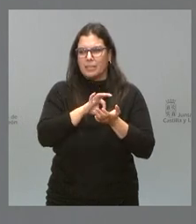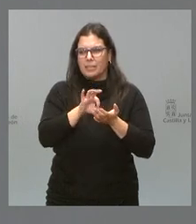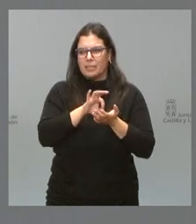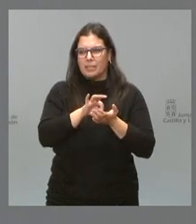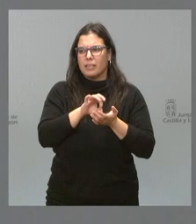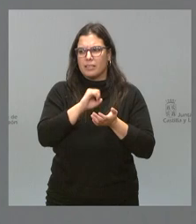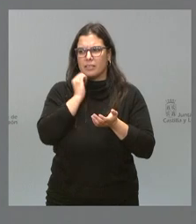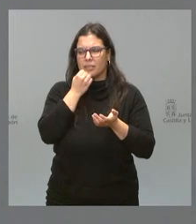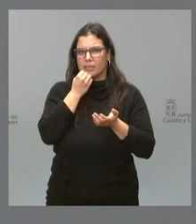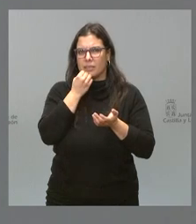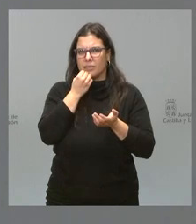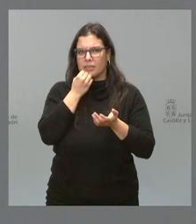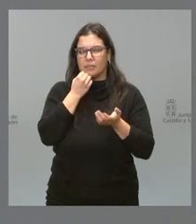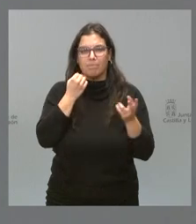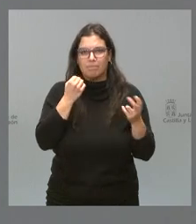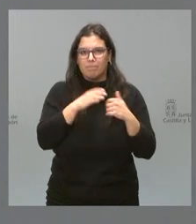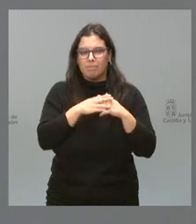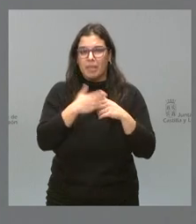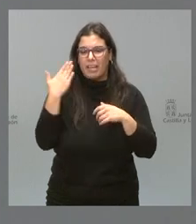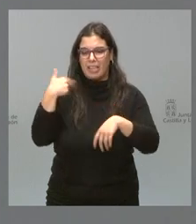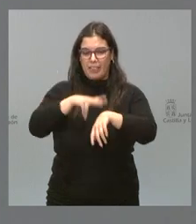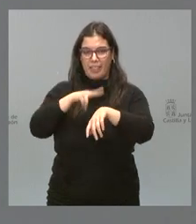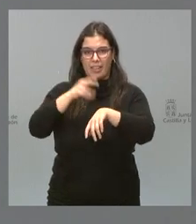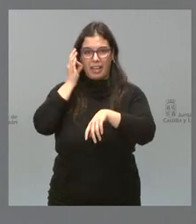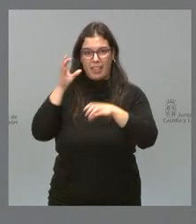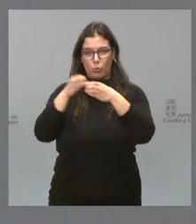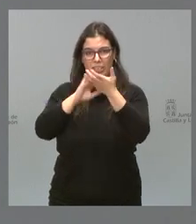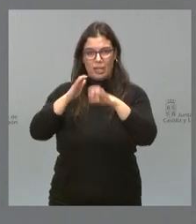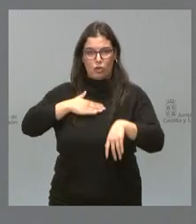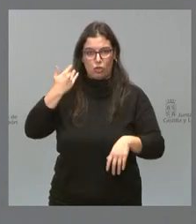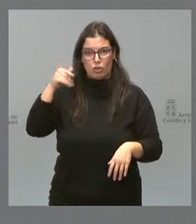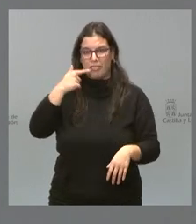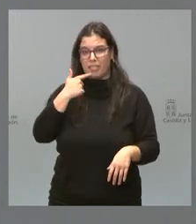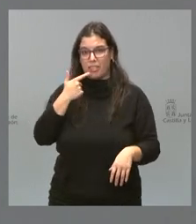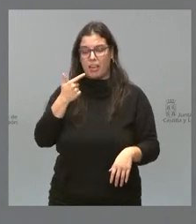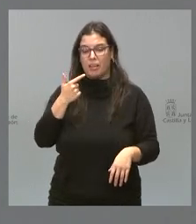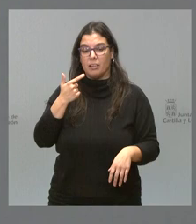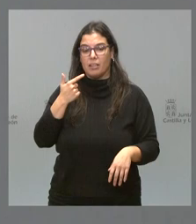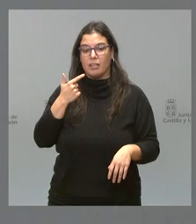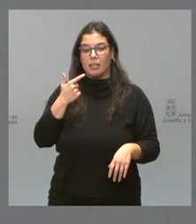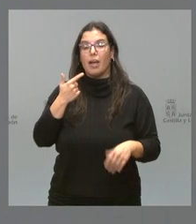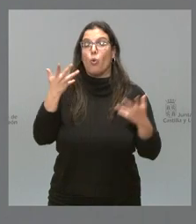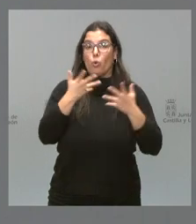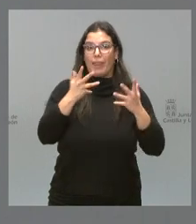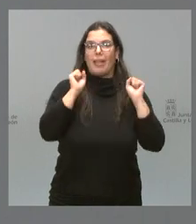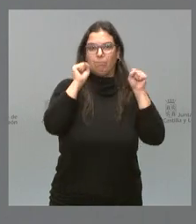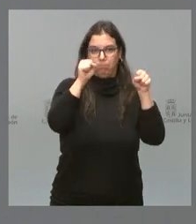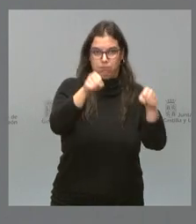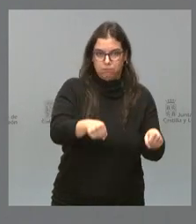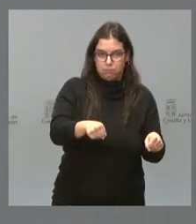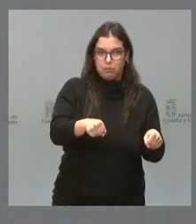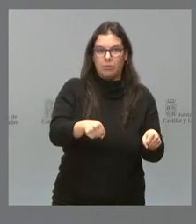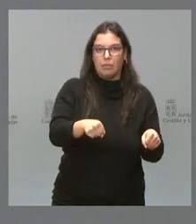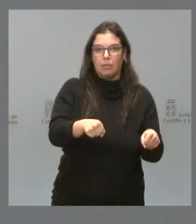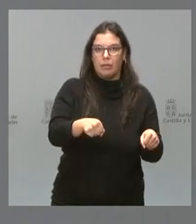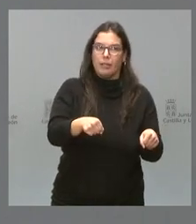Y ayer la delegada de la junta aquí decía que para decir que hay demora en urgencias hay que medir mucho las palabras